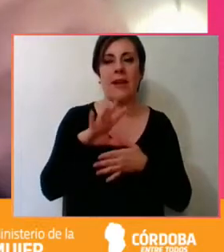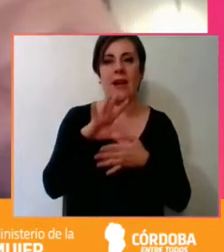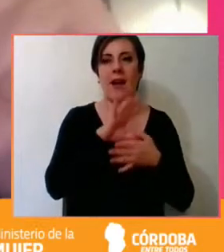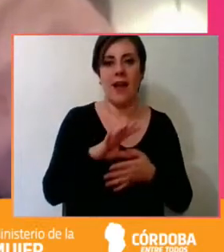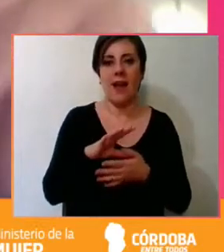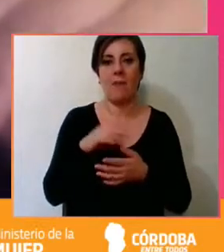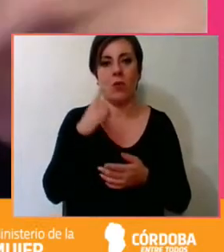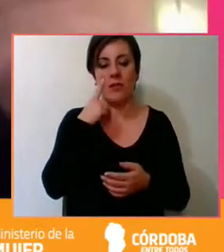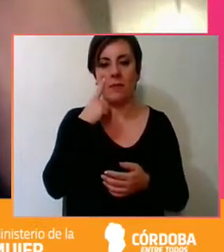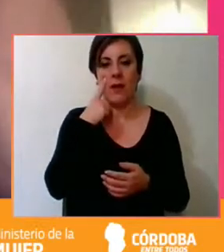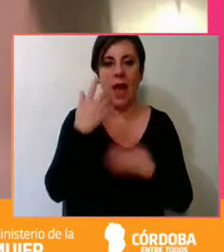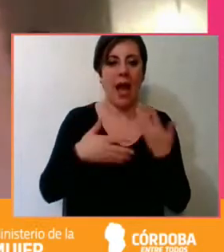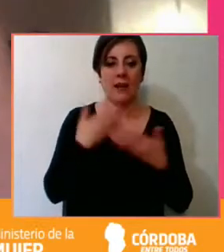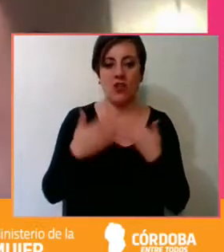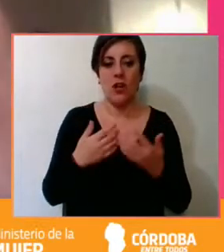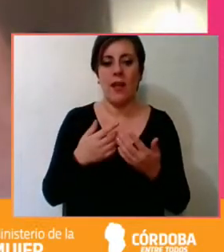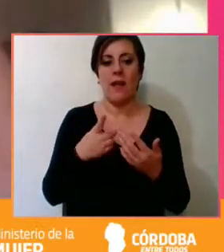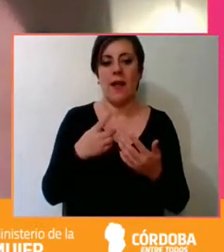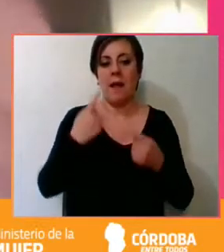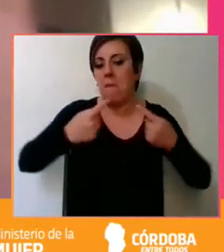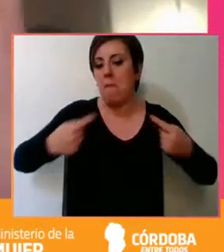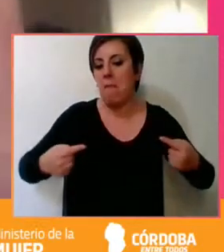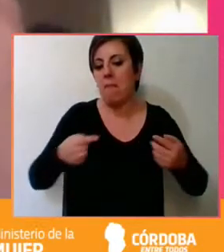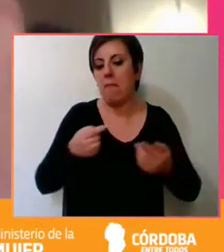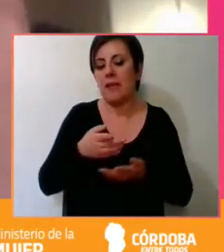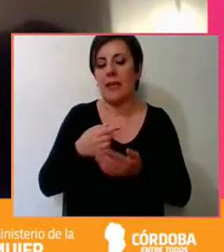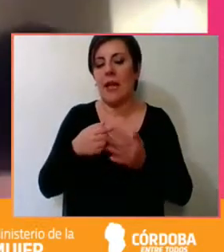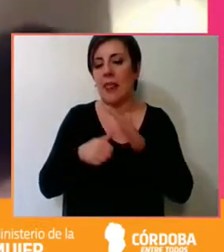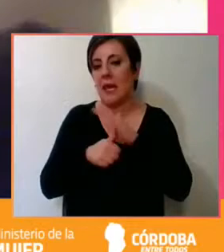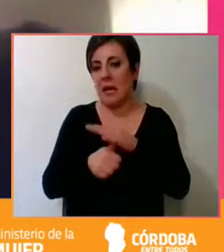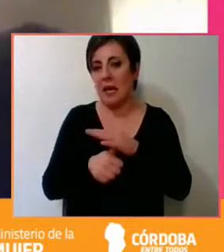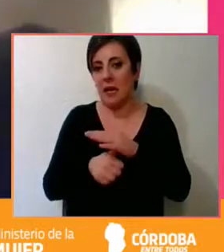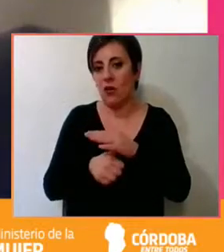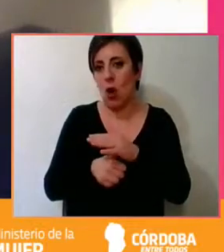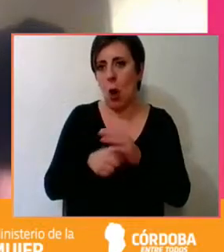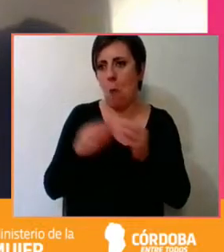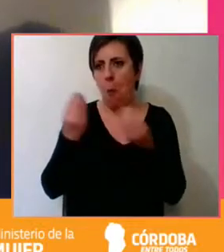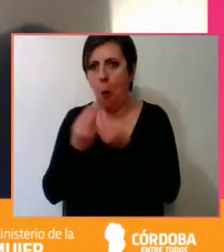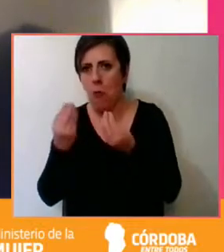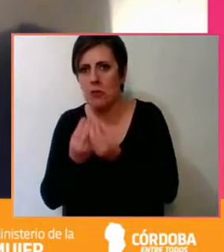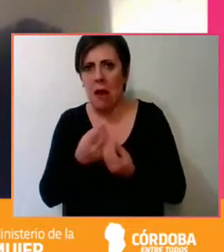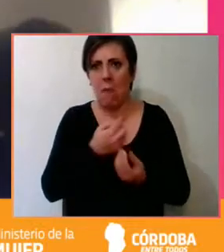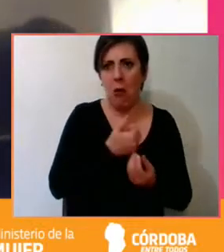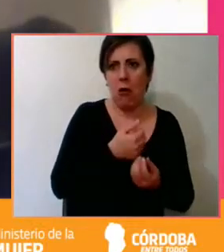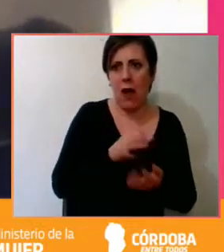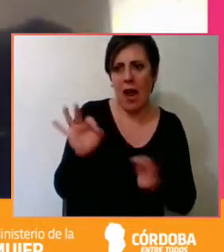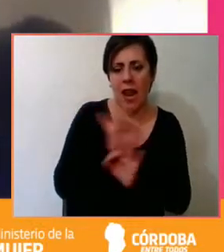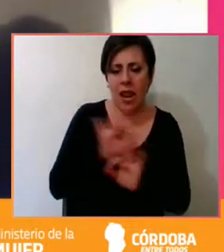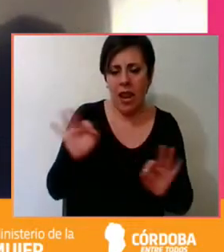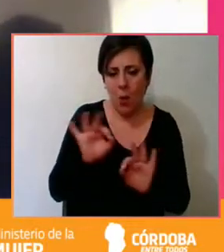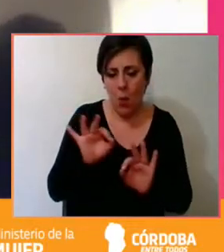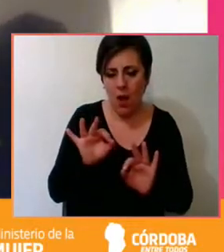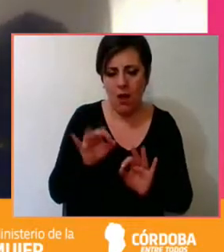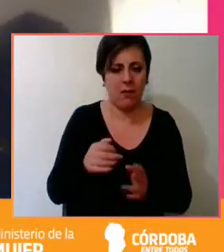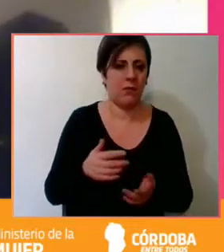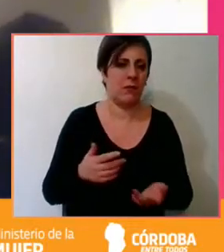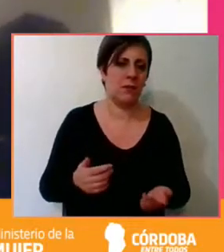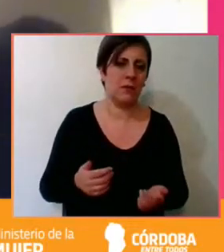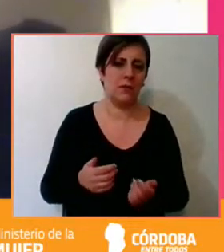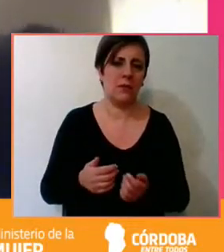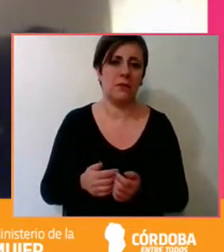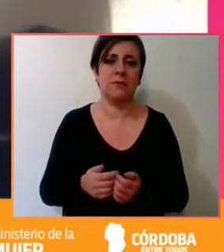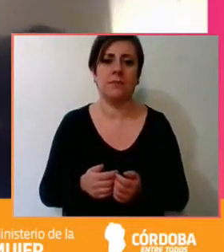en materia de género. Ni muchas, ni pocas, ni ninguna. La Unión Iberoamericana